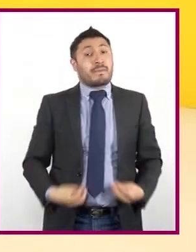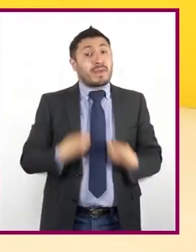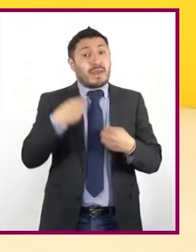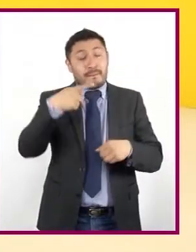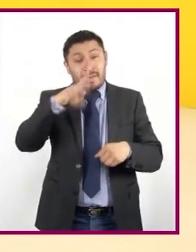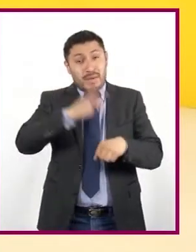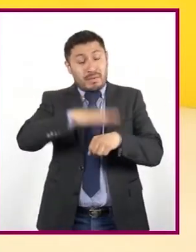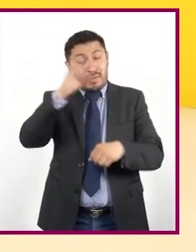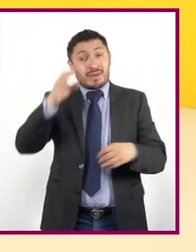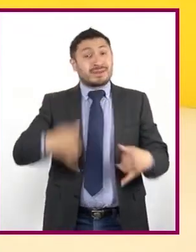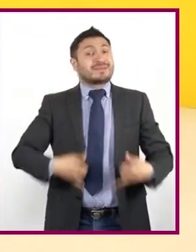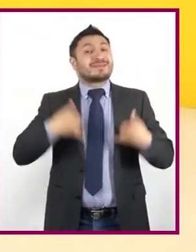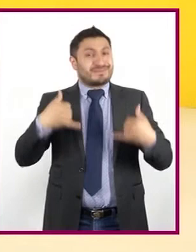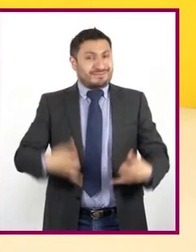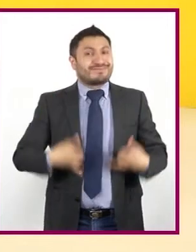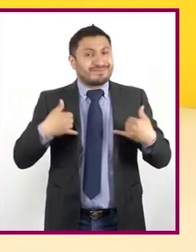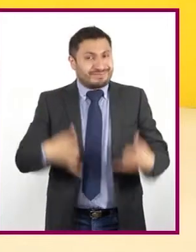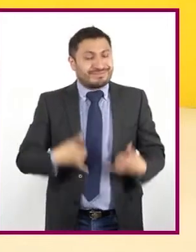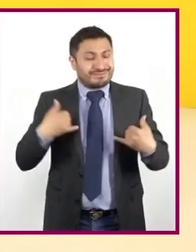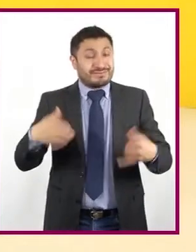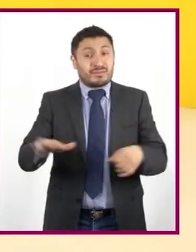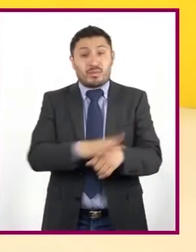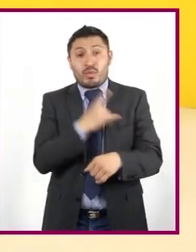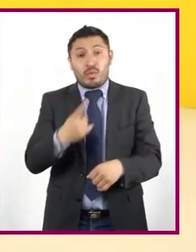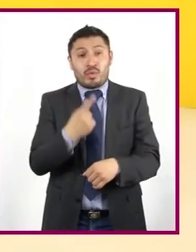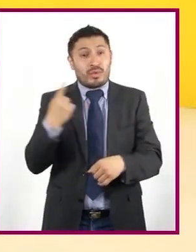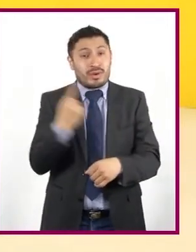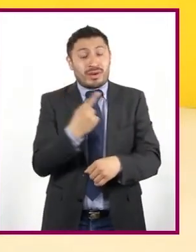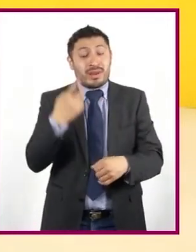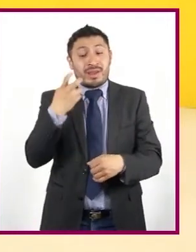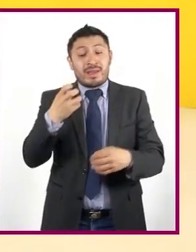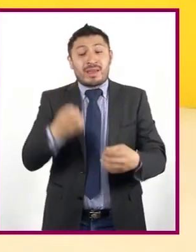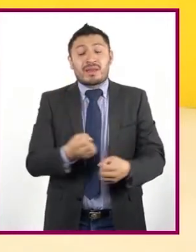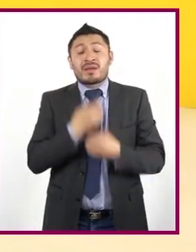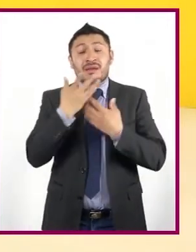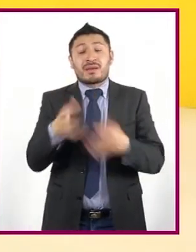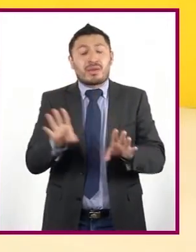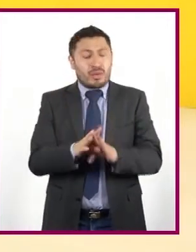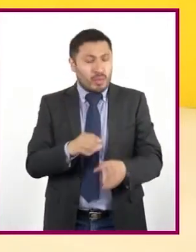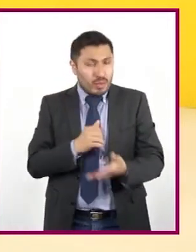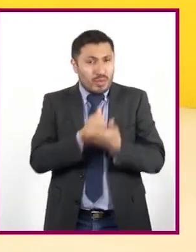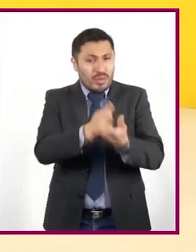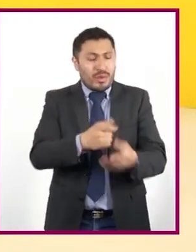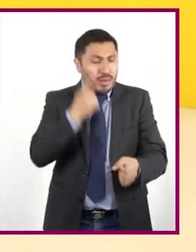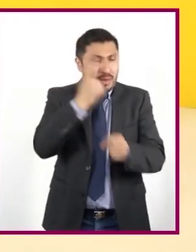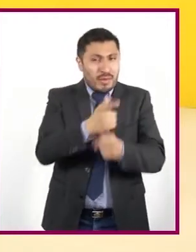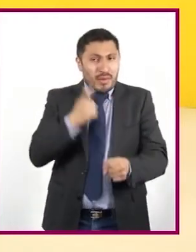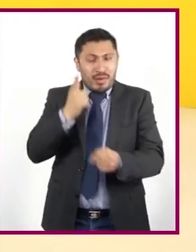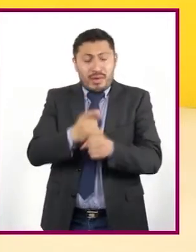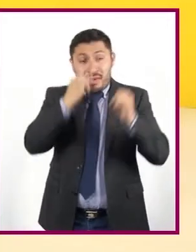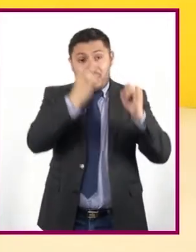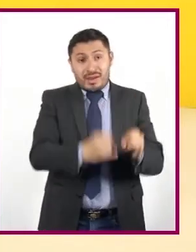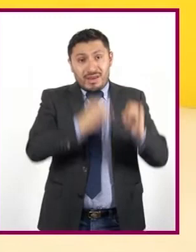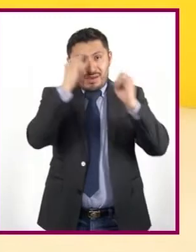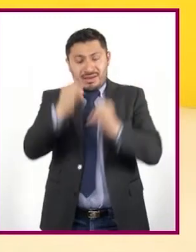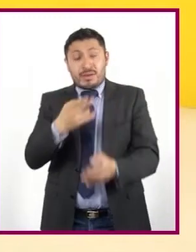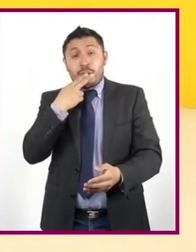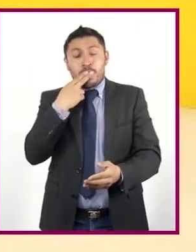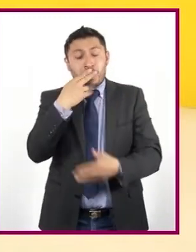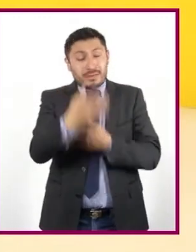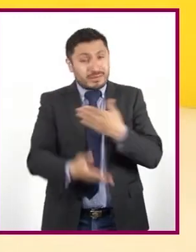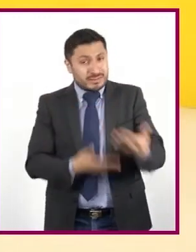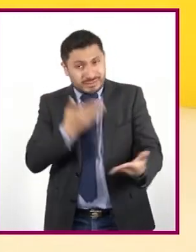durante la adolescencia, porque esas expresiones nos ayudan a definir una identidad y nos sirven para vincularnos con